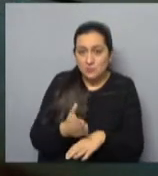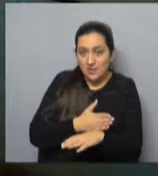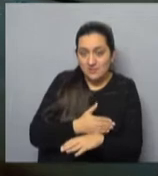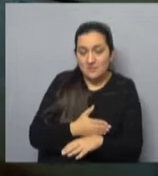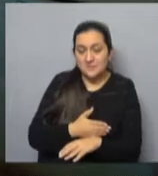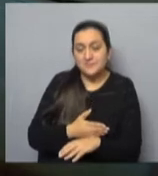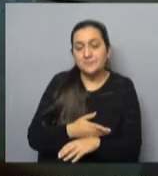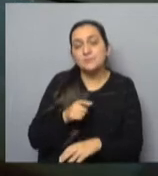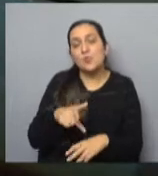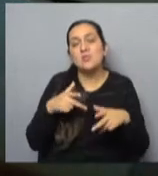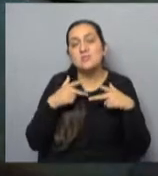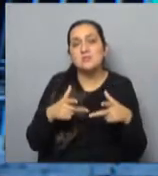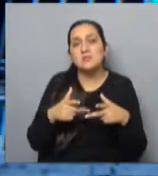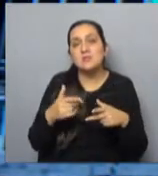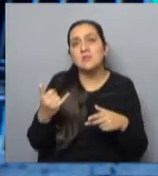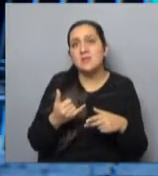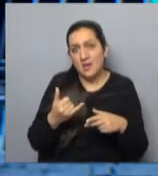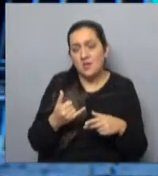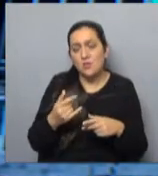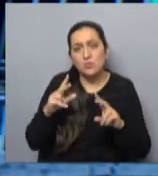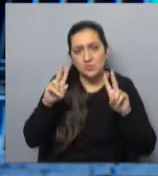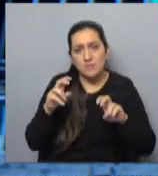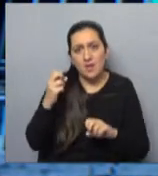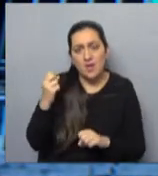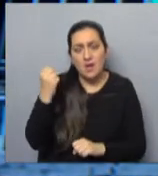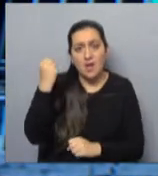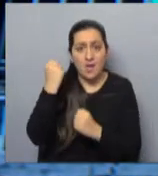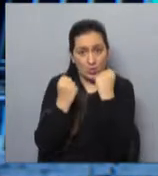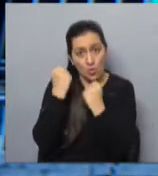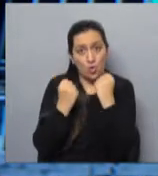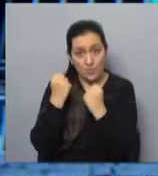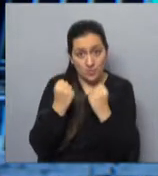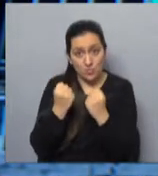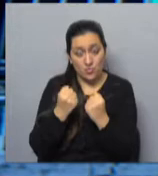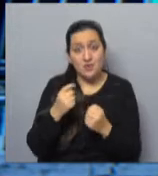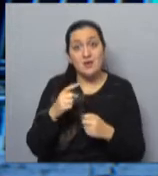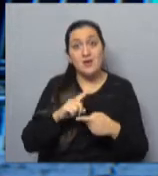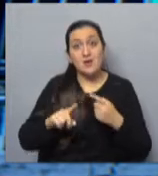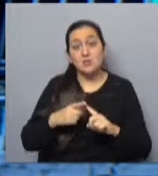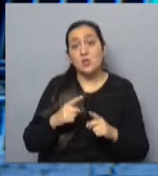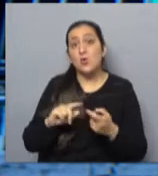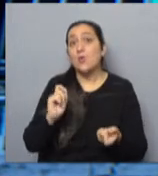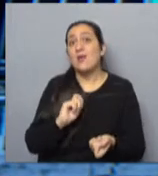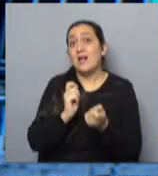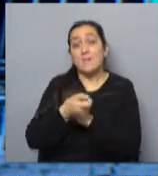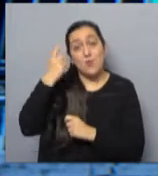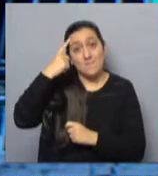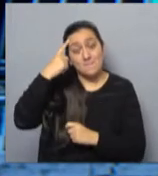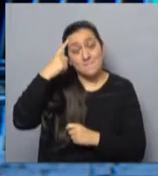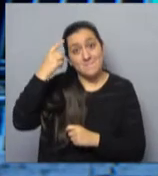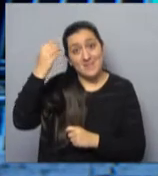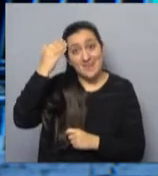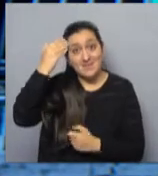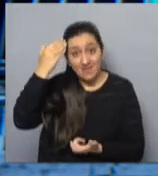me decías que un componente económico fuerte en esta apertura y que tiene que ver con un cambio de cabeza o un cambio de